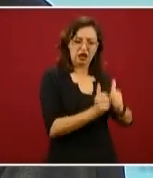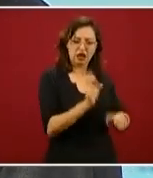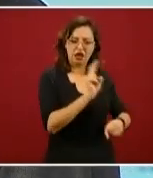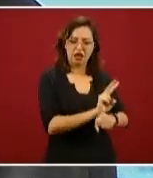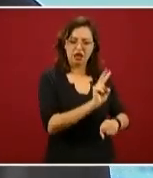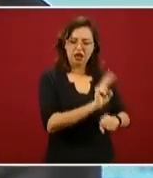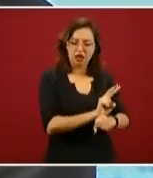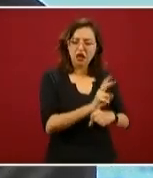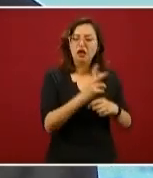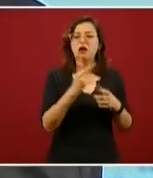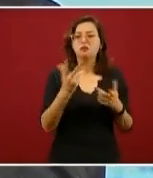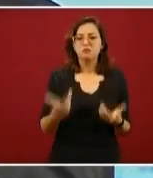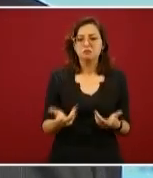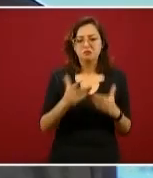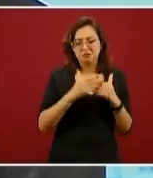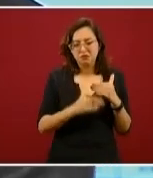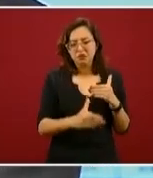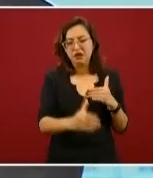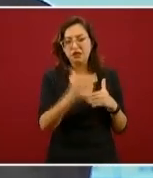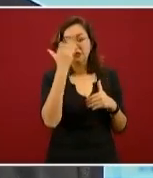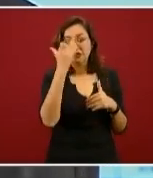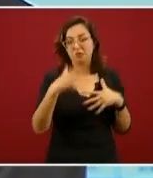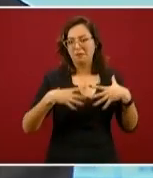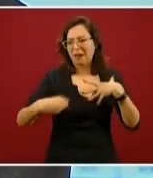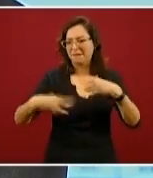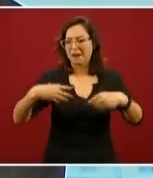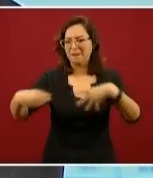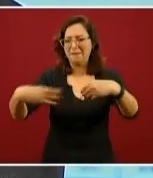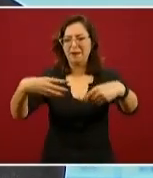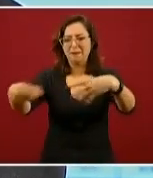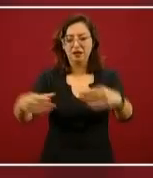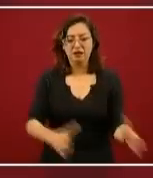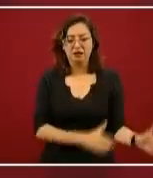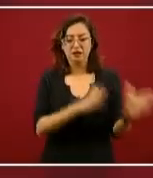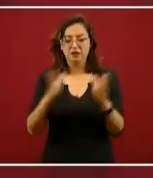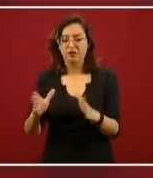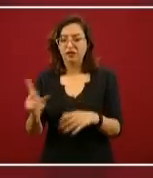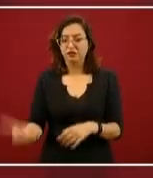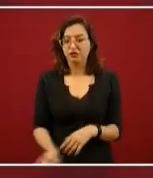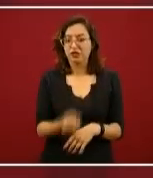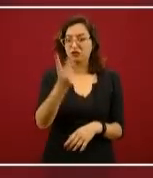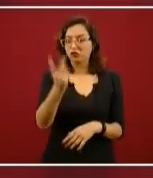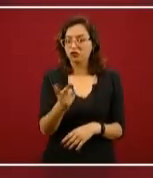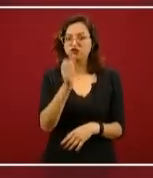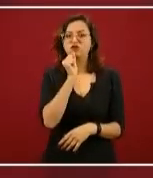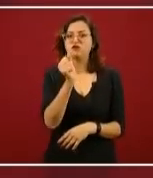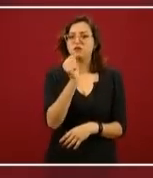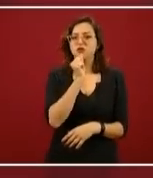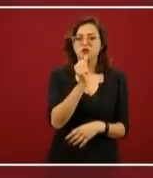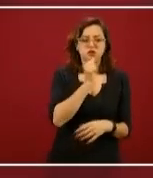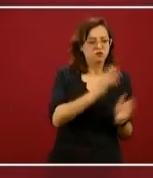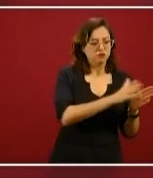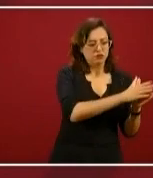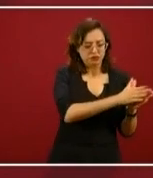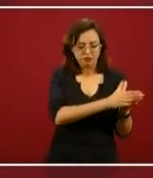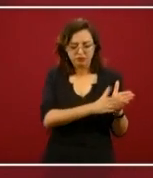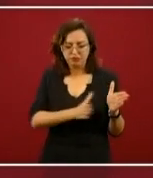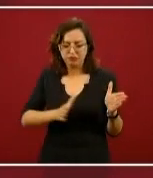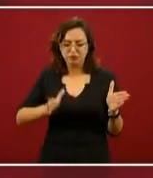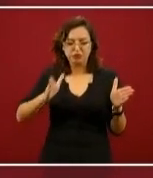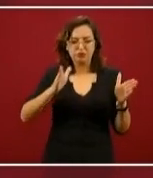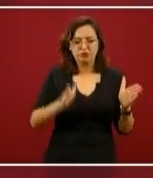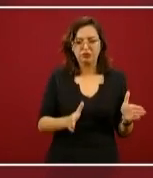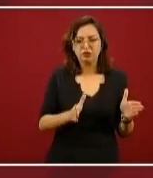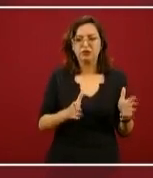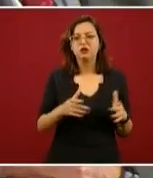contención nos ha permitido prolongar el tiempo antes de que pasáramos a la fase 2 y ha sido útil durante esa fase.